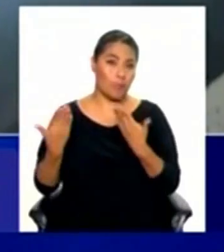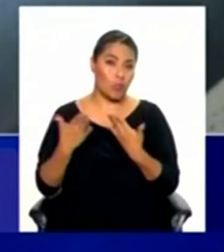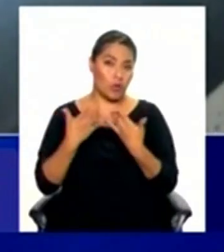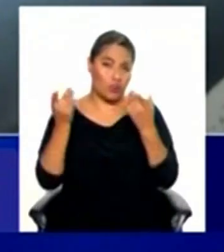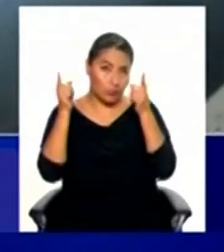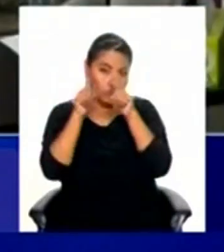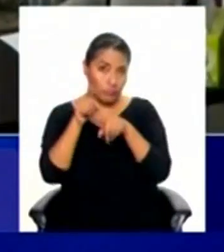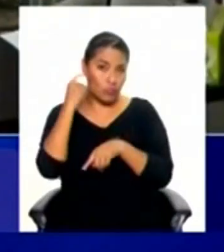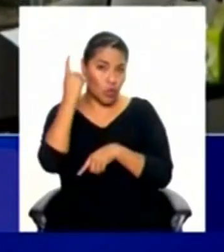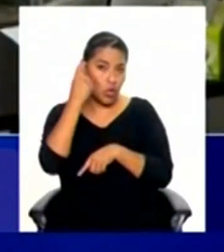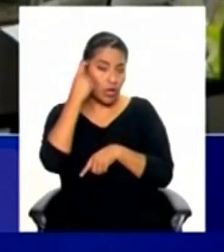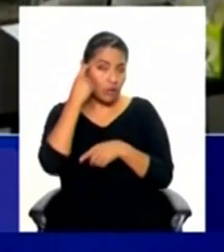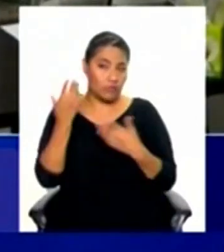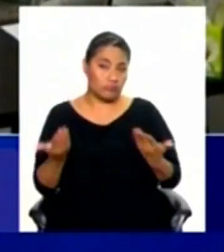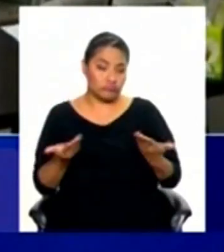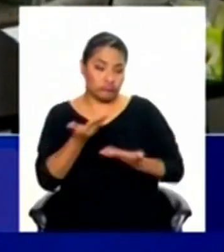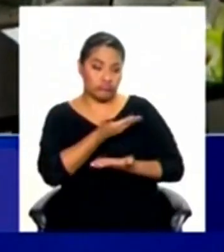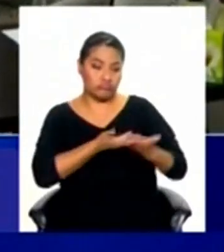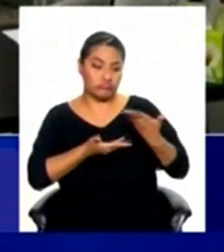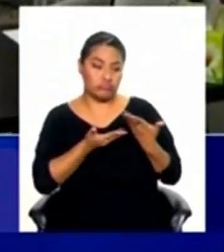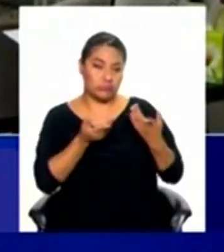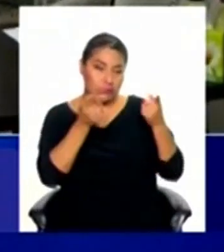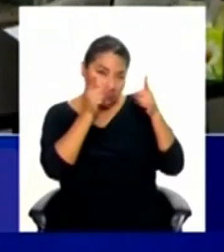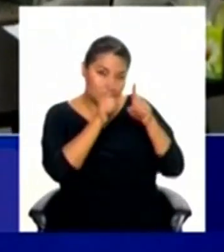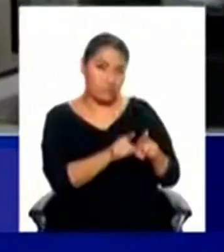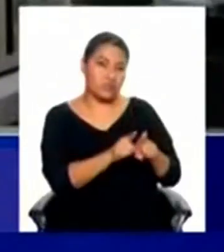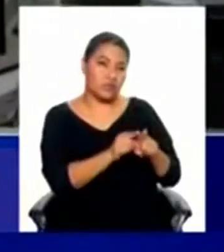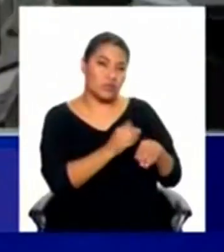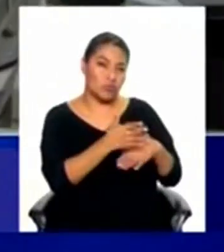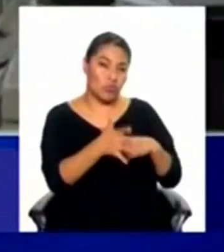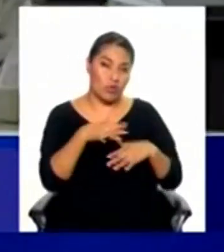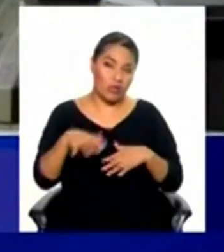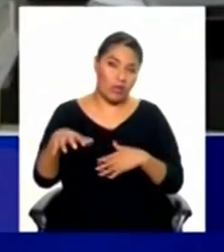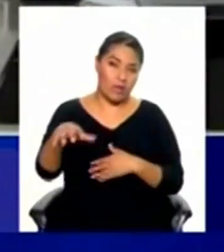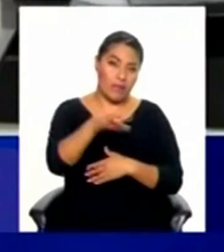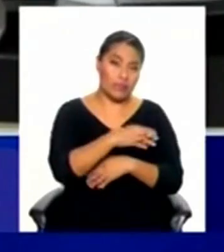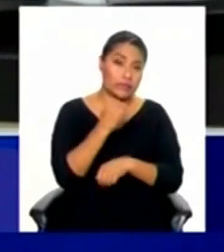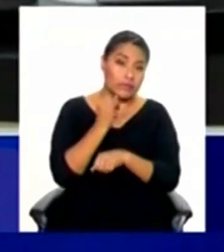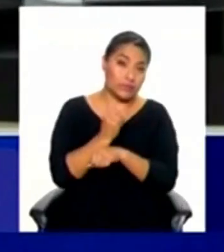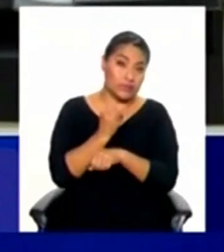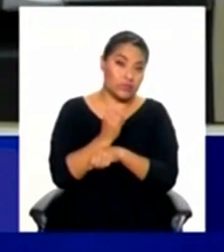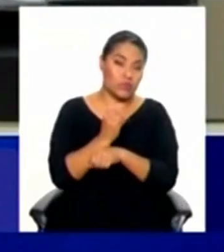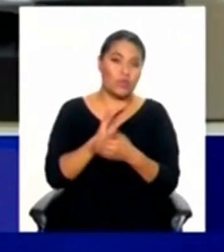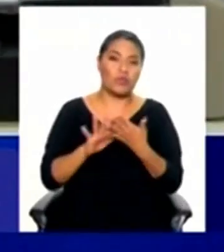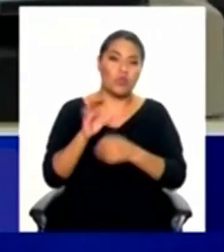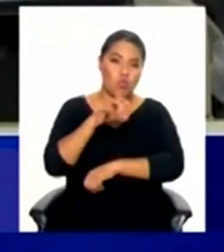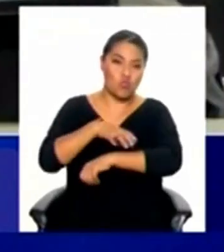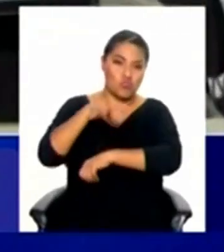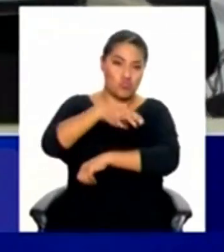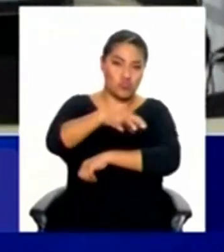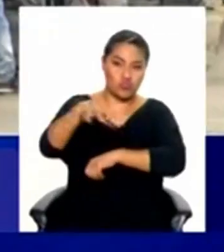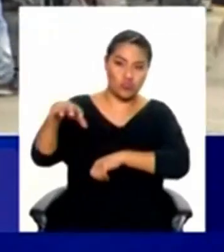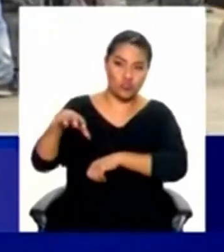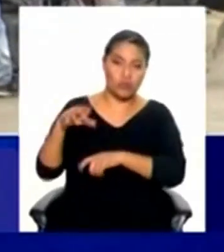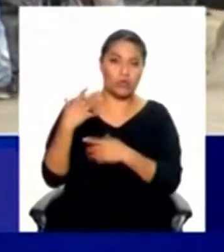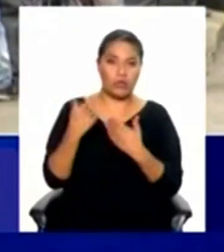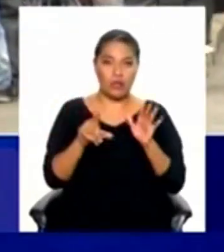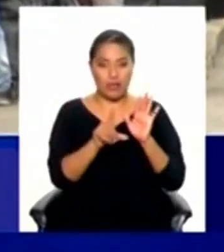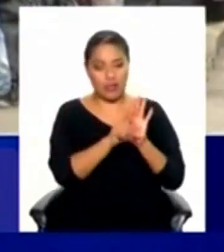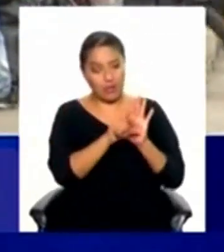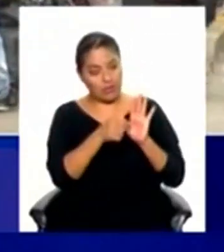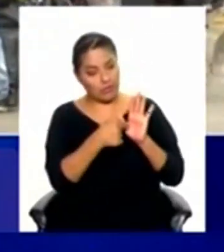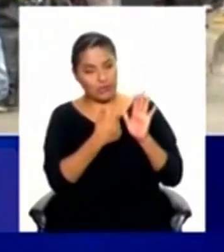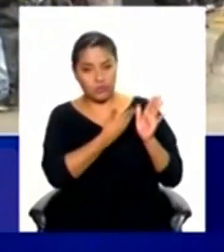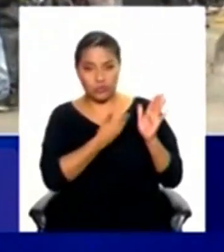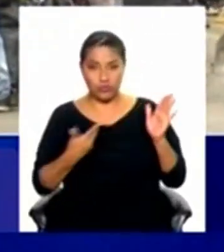consensos políticos ante estas situación con las instituciones que tenemos por ejemplo legislativo muy difícil